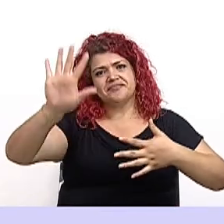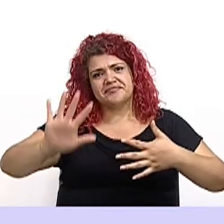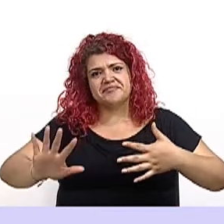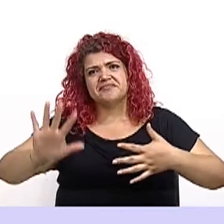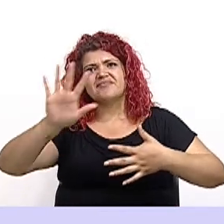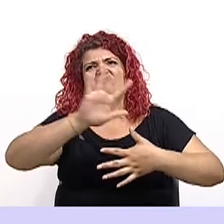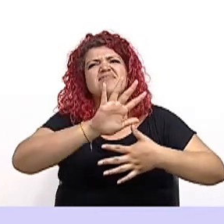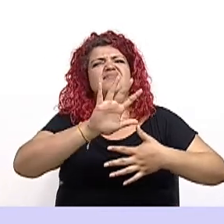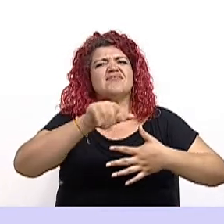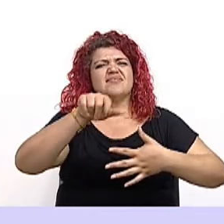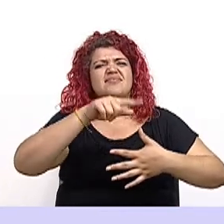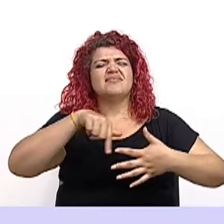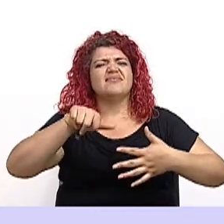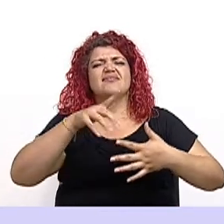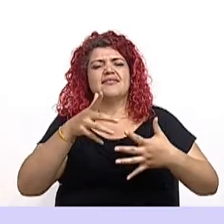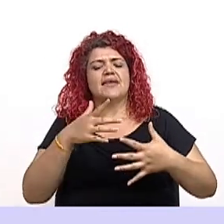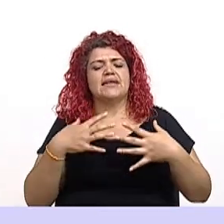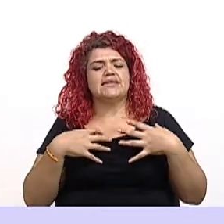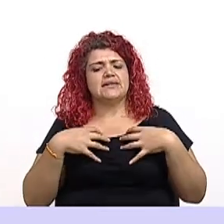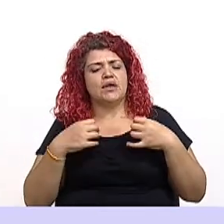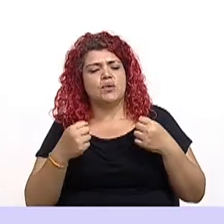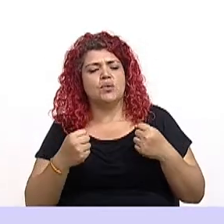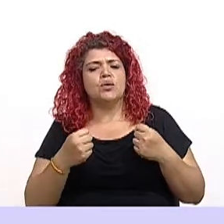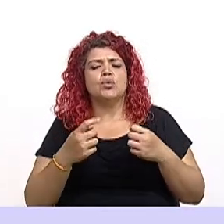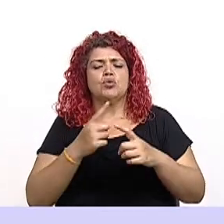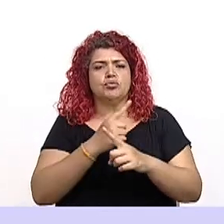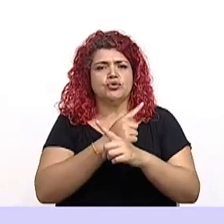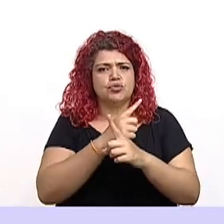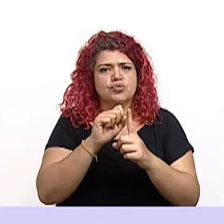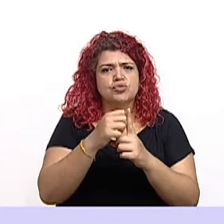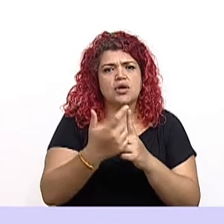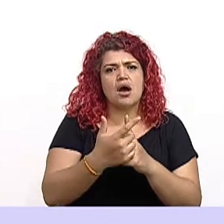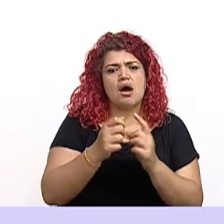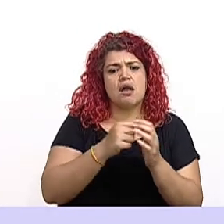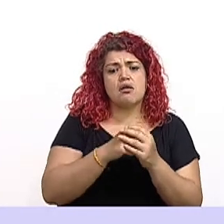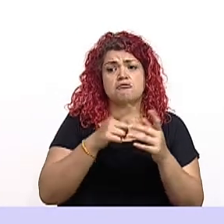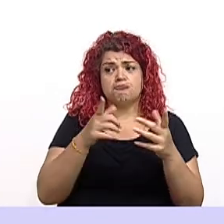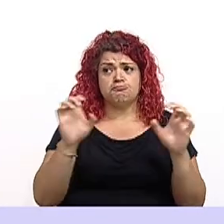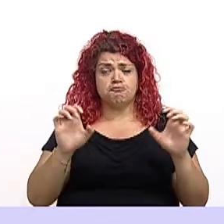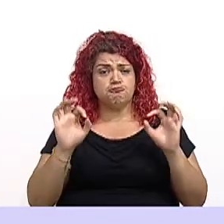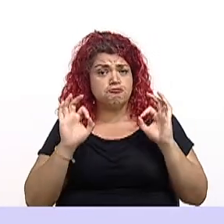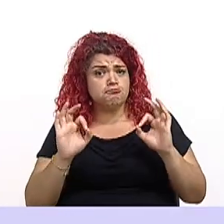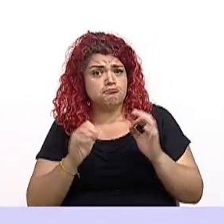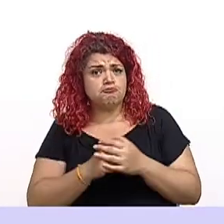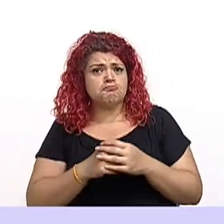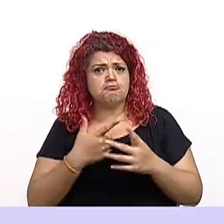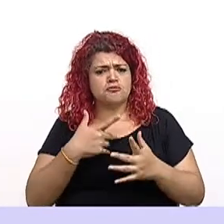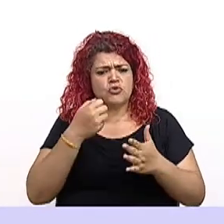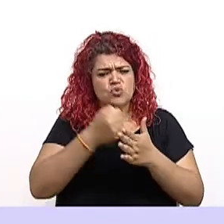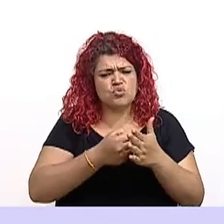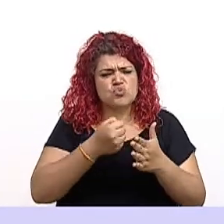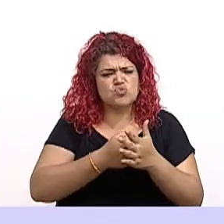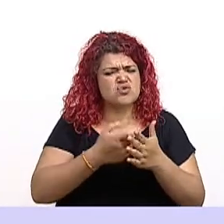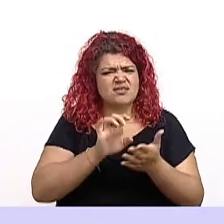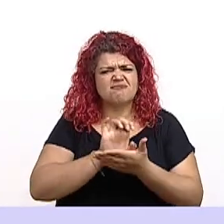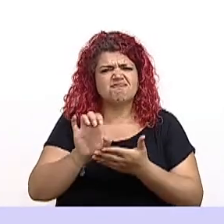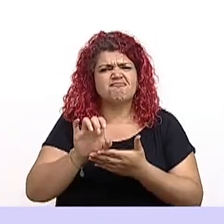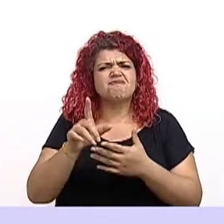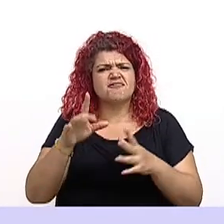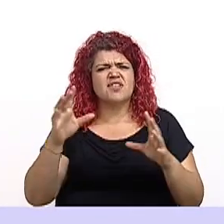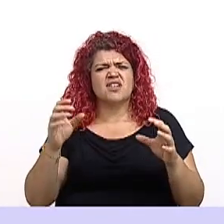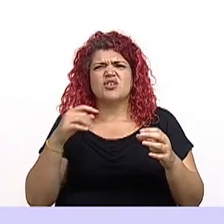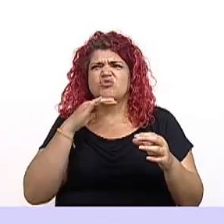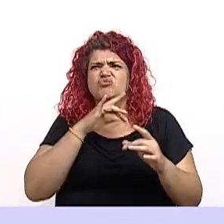con beneficios derivados en salud, protección social, eficiencia energética, lucha contra la contaminación atmosférica y